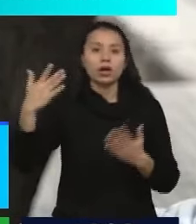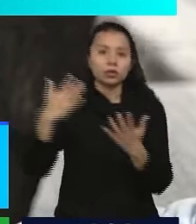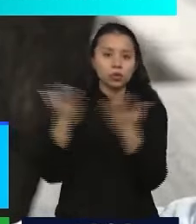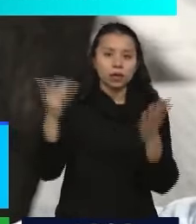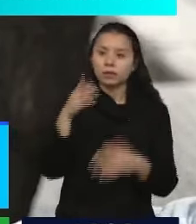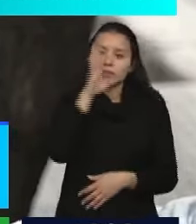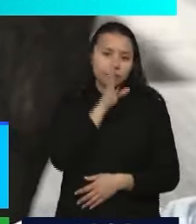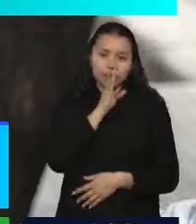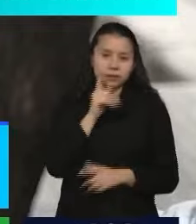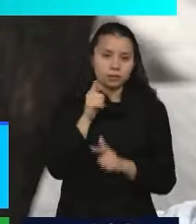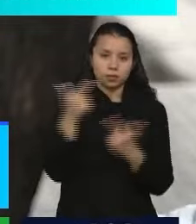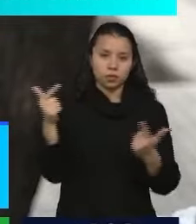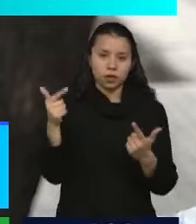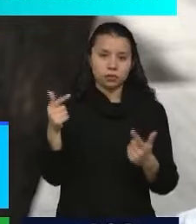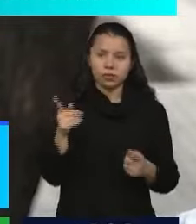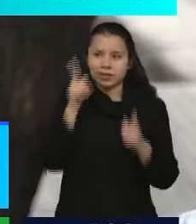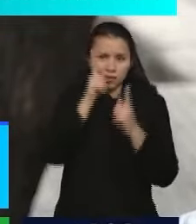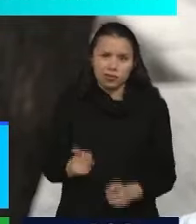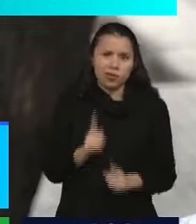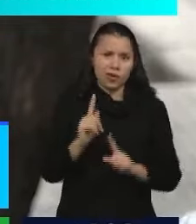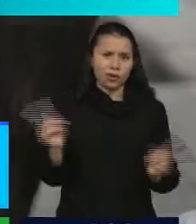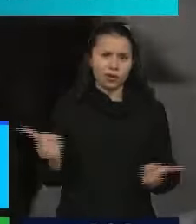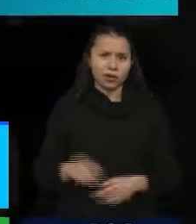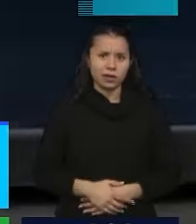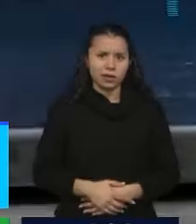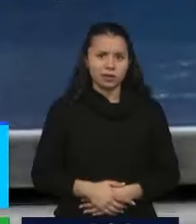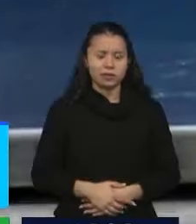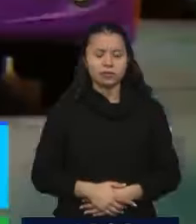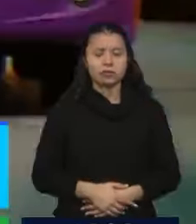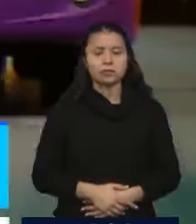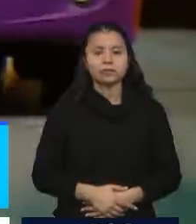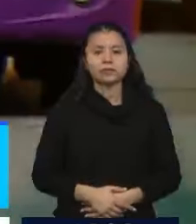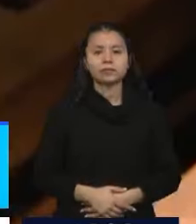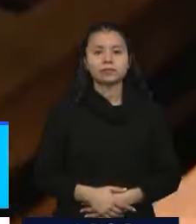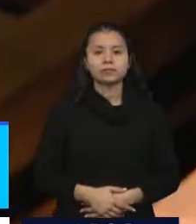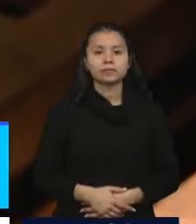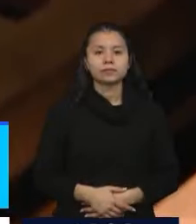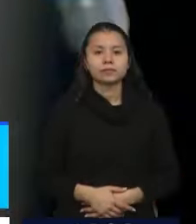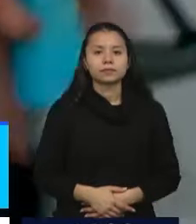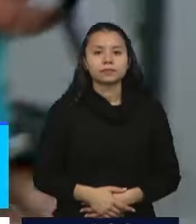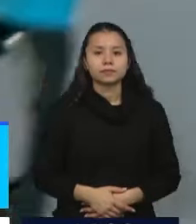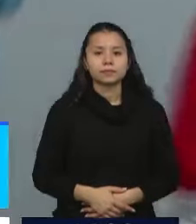creían en menor proporción que ya se estaba solucionando el problema.